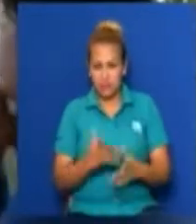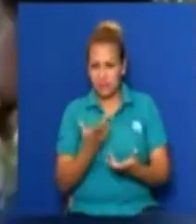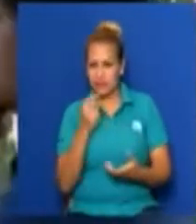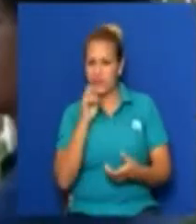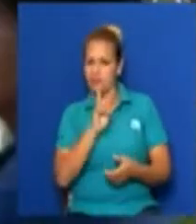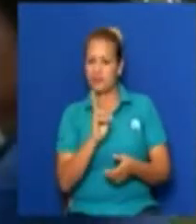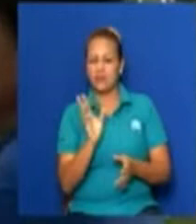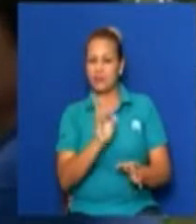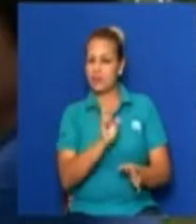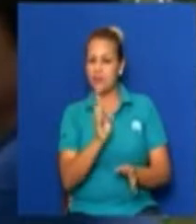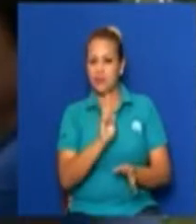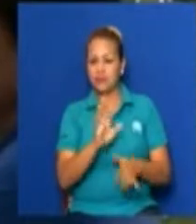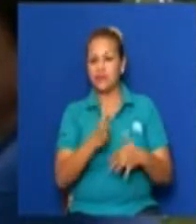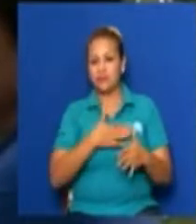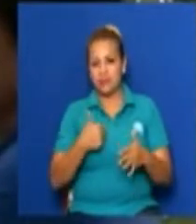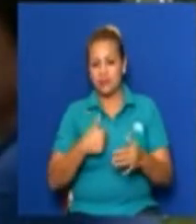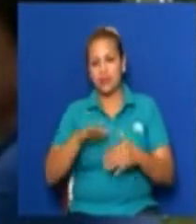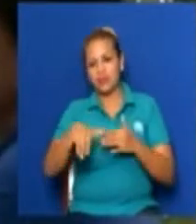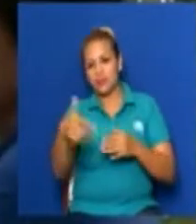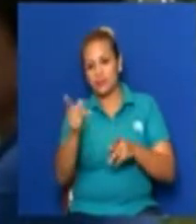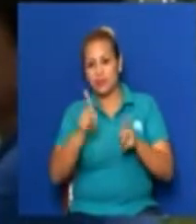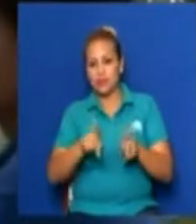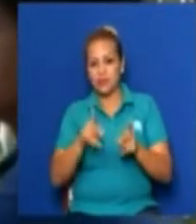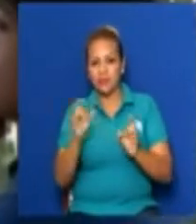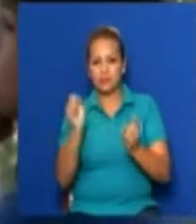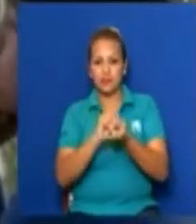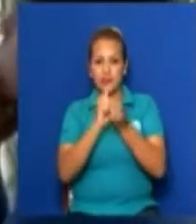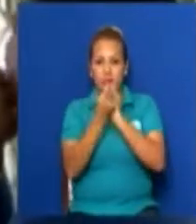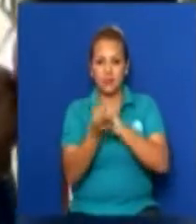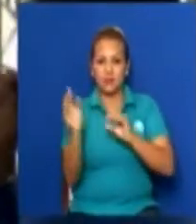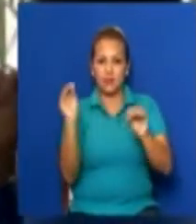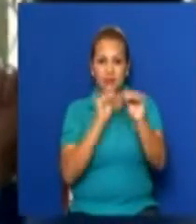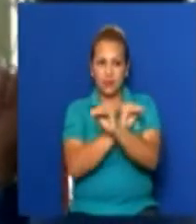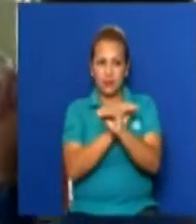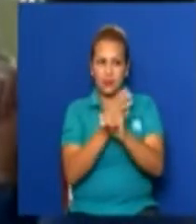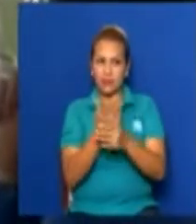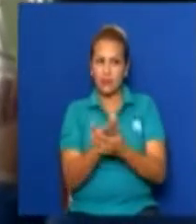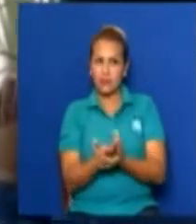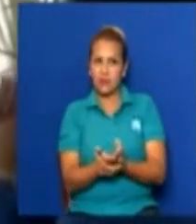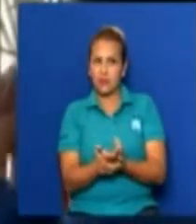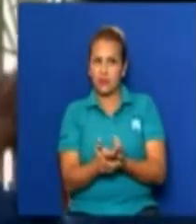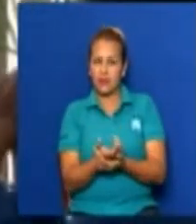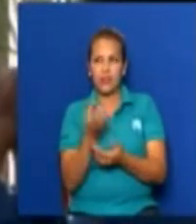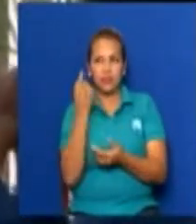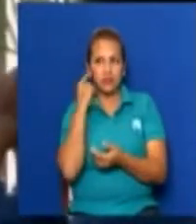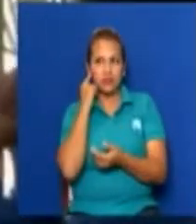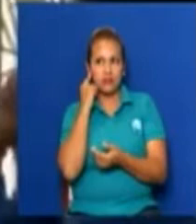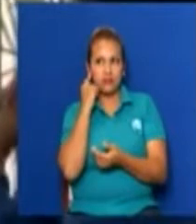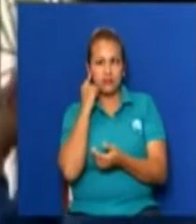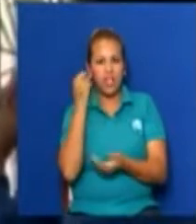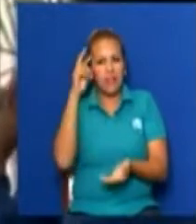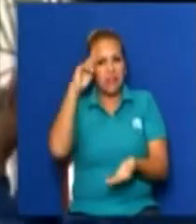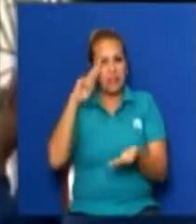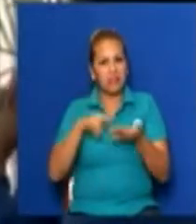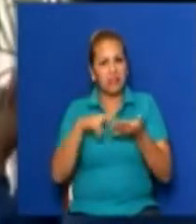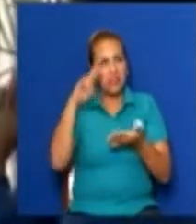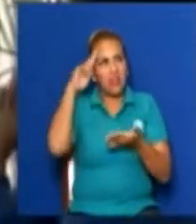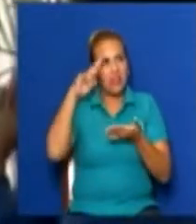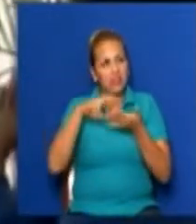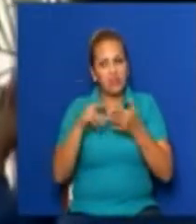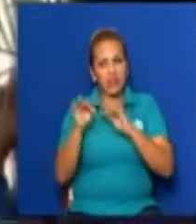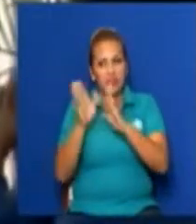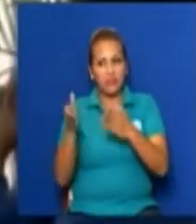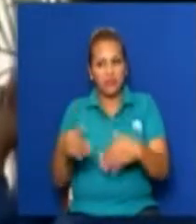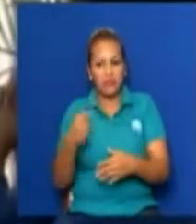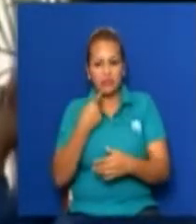Entonces, eso a ella todavía le seguía impactando en sus oídos, ¿verdad? Una que se vista mejor, y ella